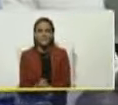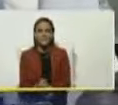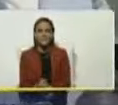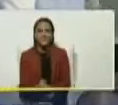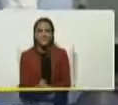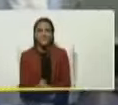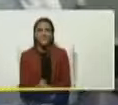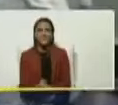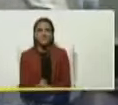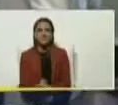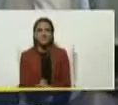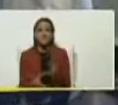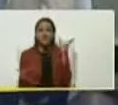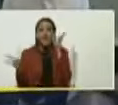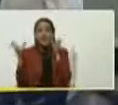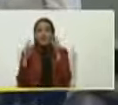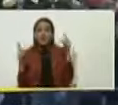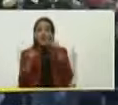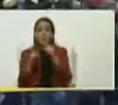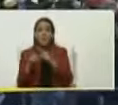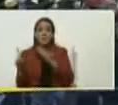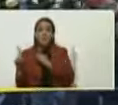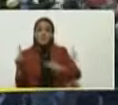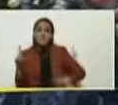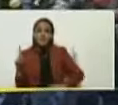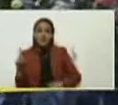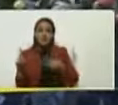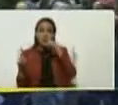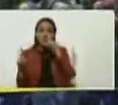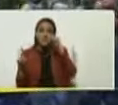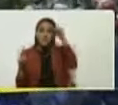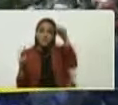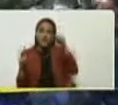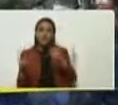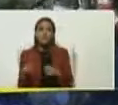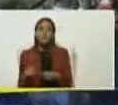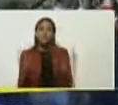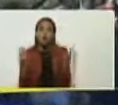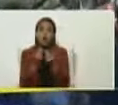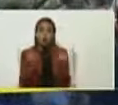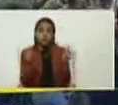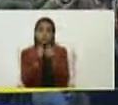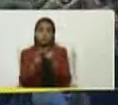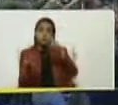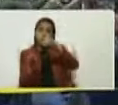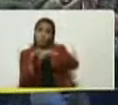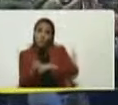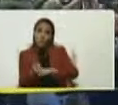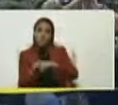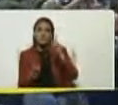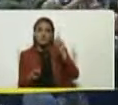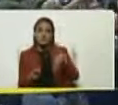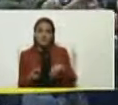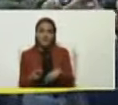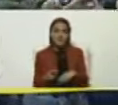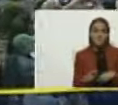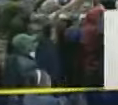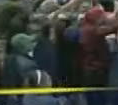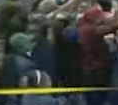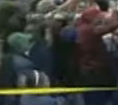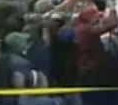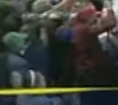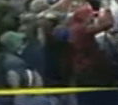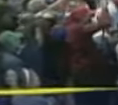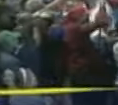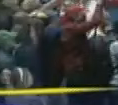Escuchaban ustedes las palabras del presidente constitucional Nicolás Maduro en compañía de la primera combatiente de la República Bolivariana de Venezuela, la doctora